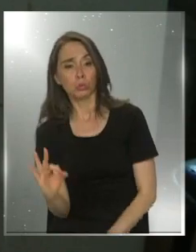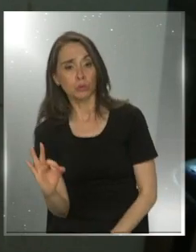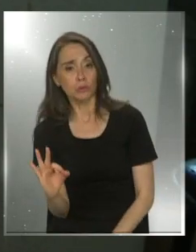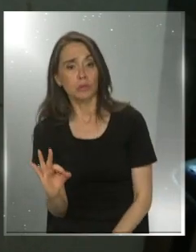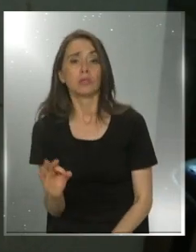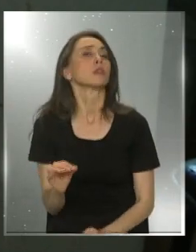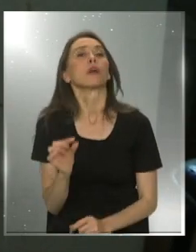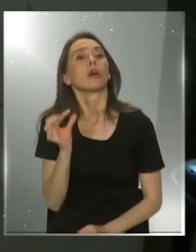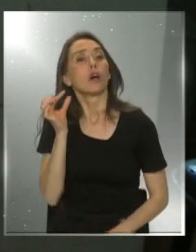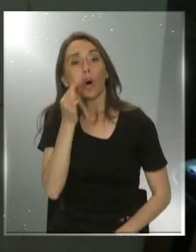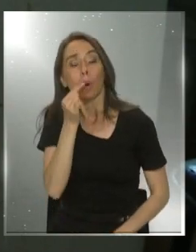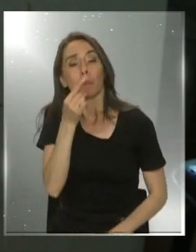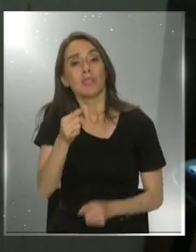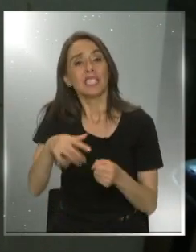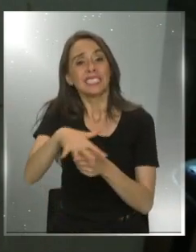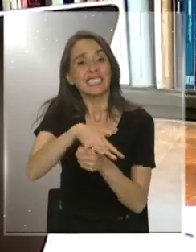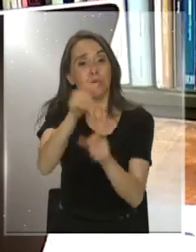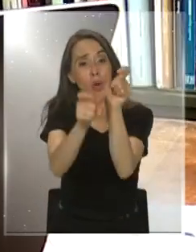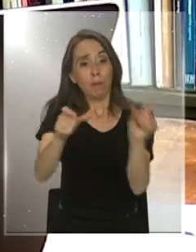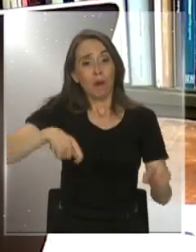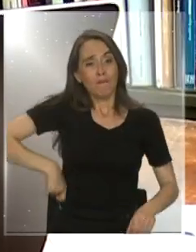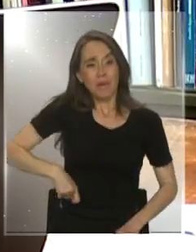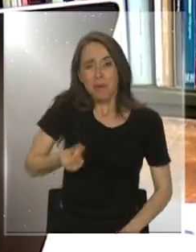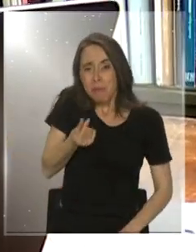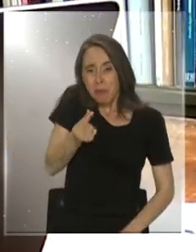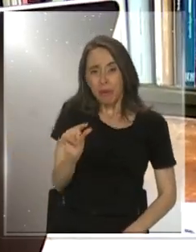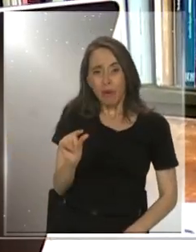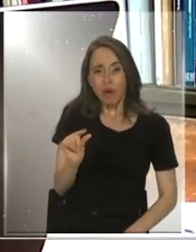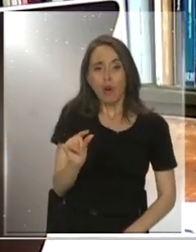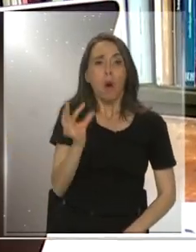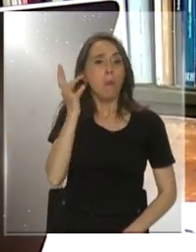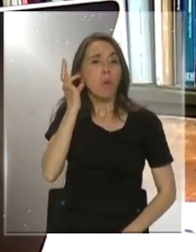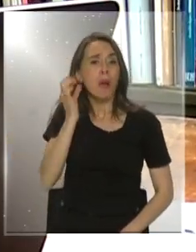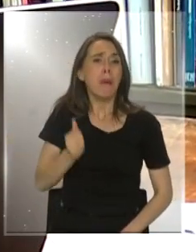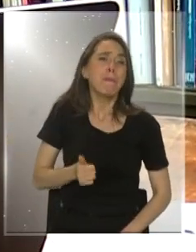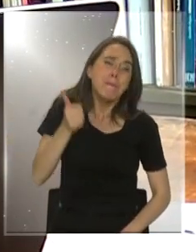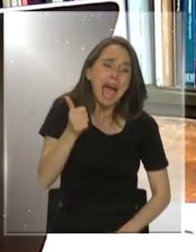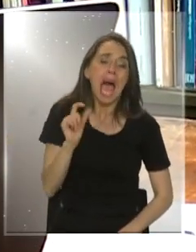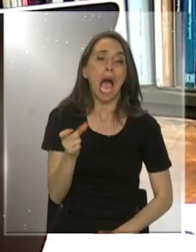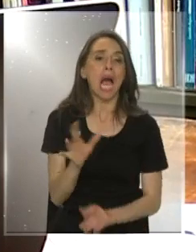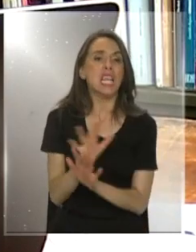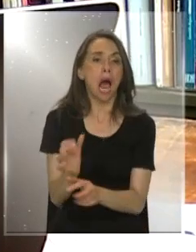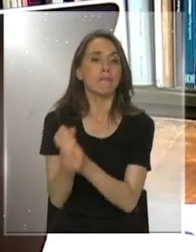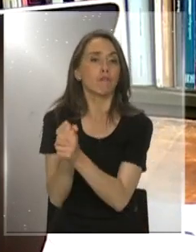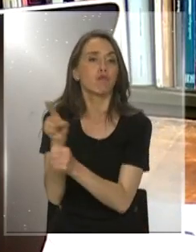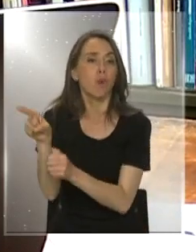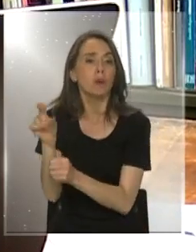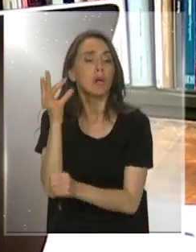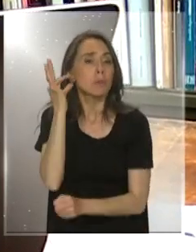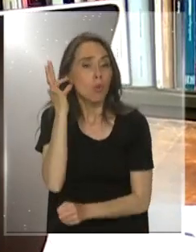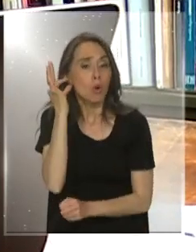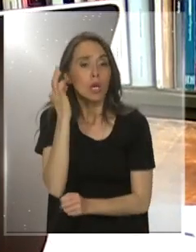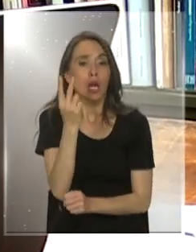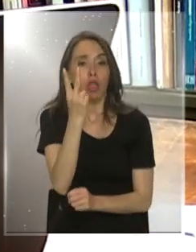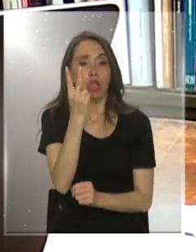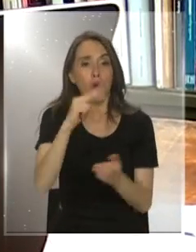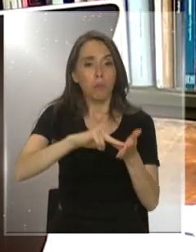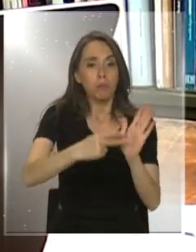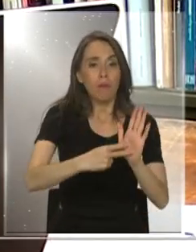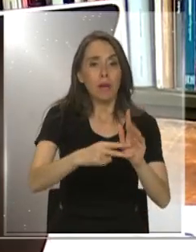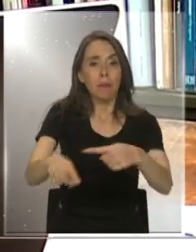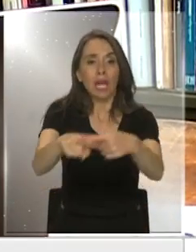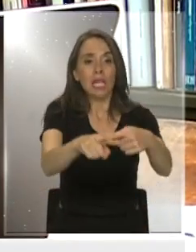La situación de las bajas pensiones se agrava aún más en el caso de las mujeres, porque las mujeres deben padecer dos problemas